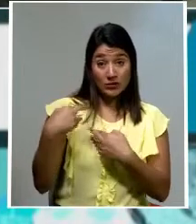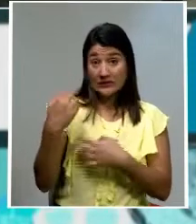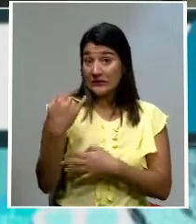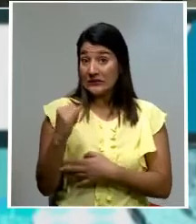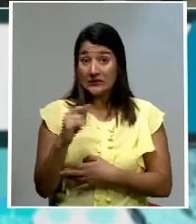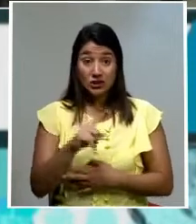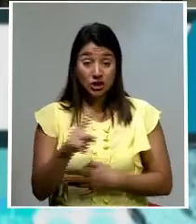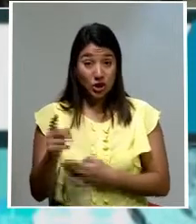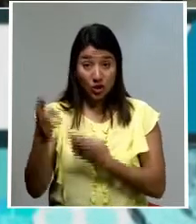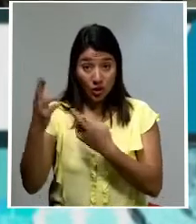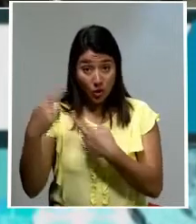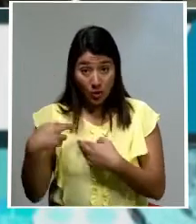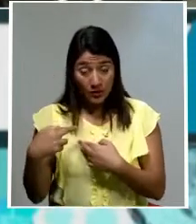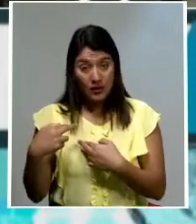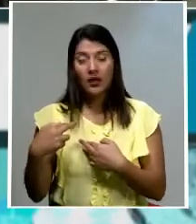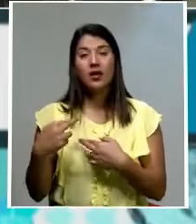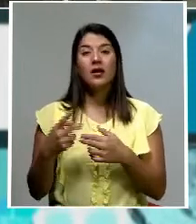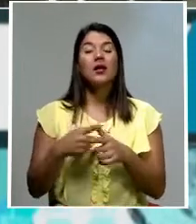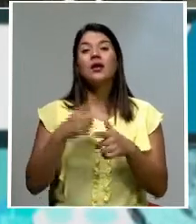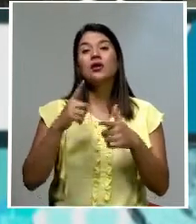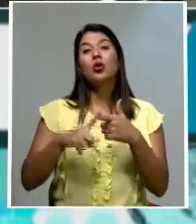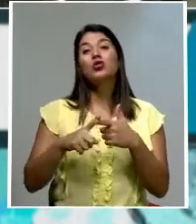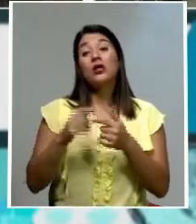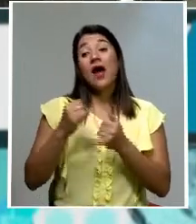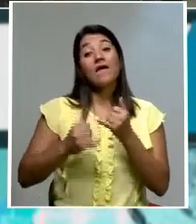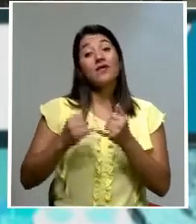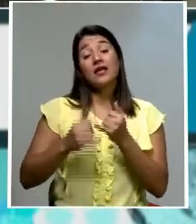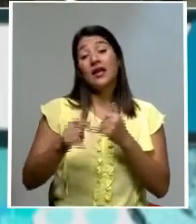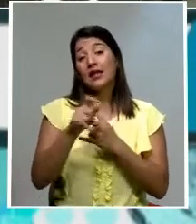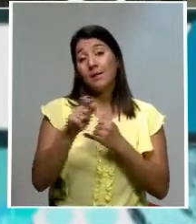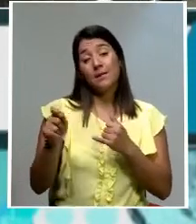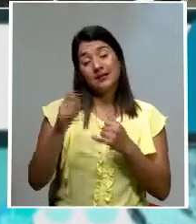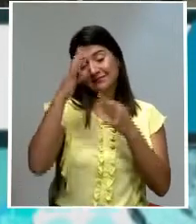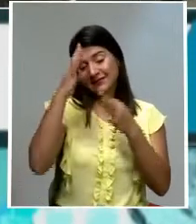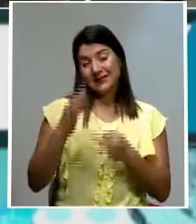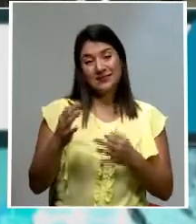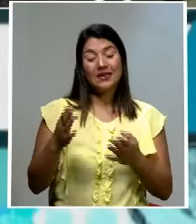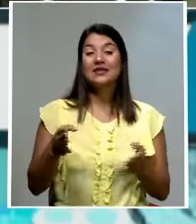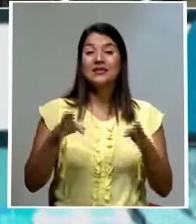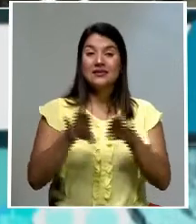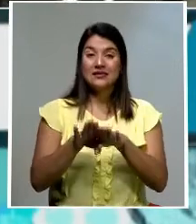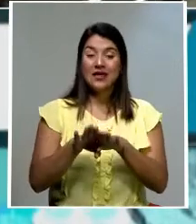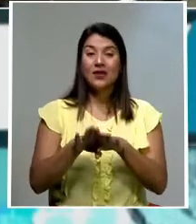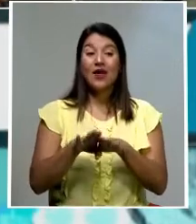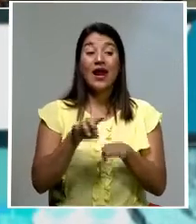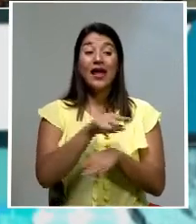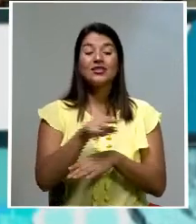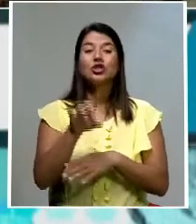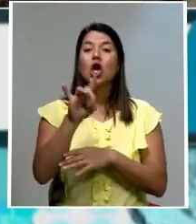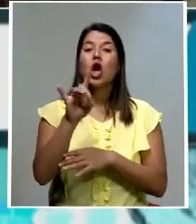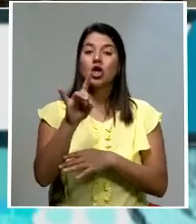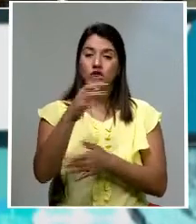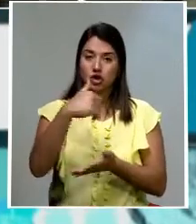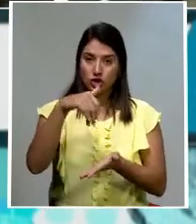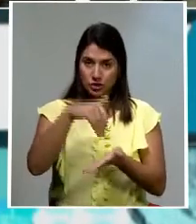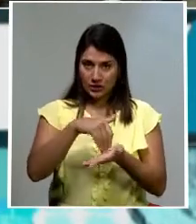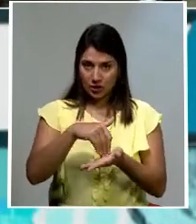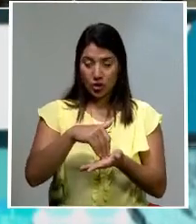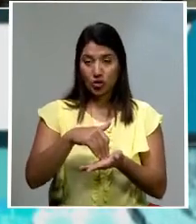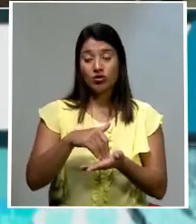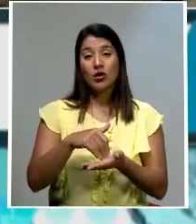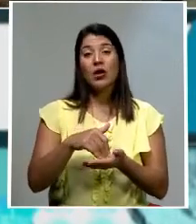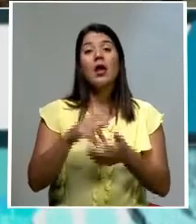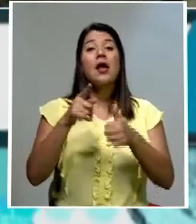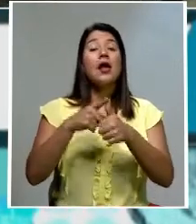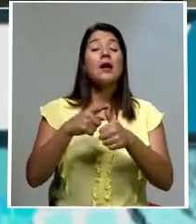tener una respuesta en los próximos días, prácticamente a finales de mes estarían cerrando entonces estos 8 centros que, como decíamos, entre ellos